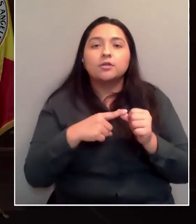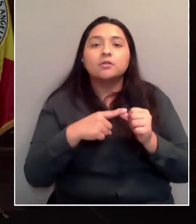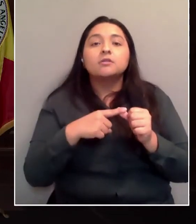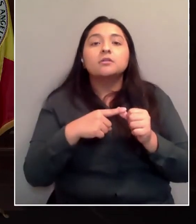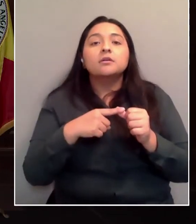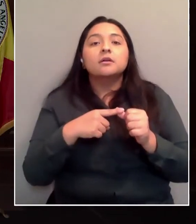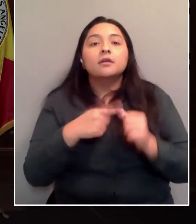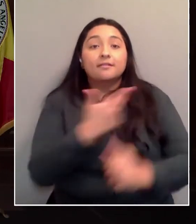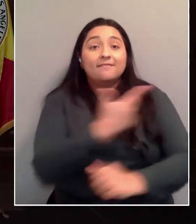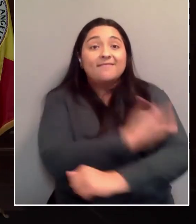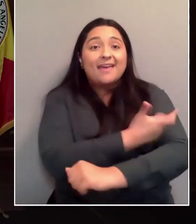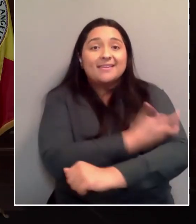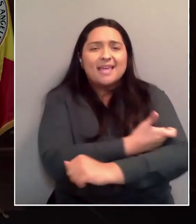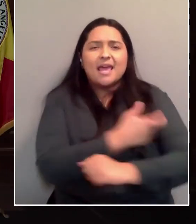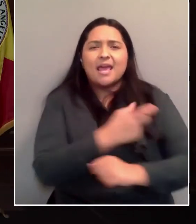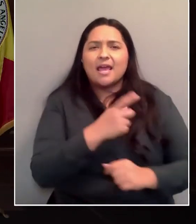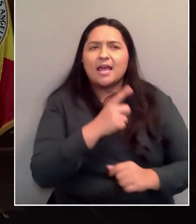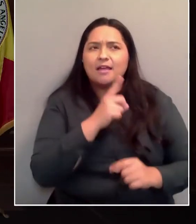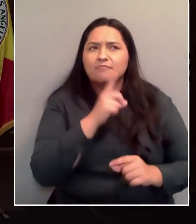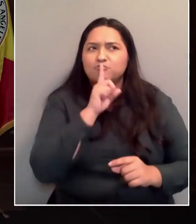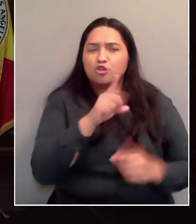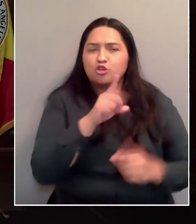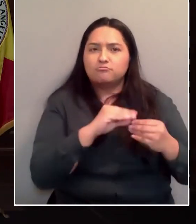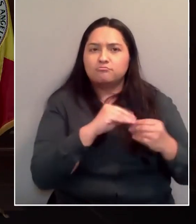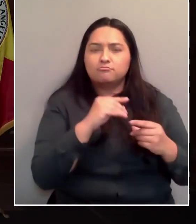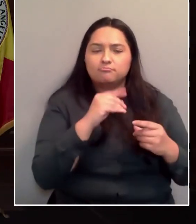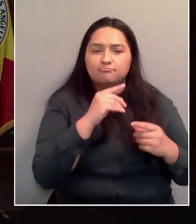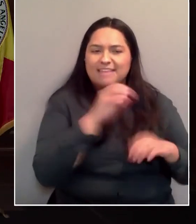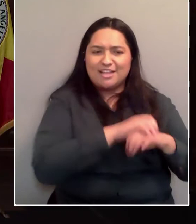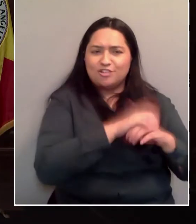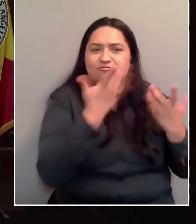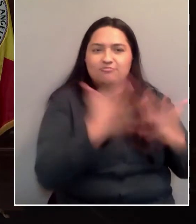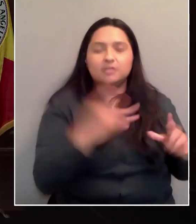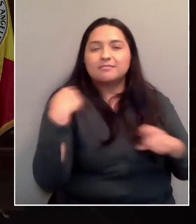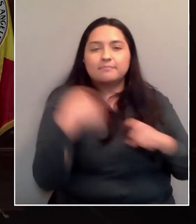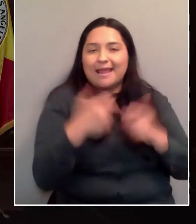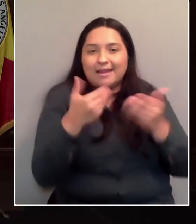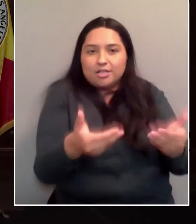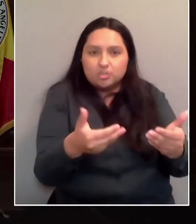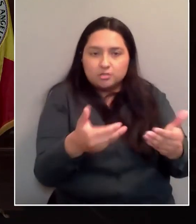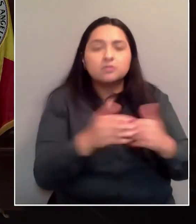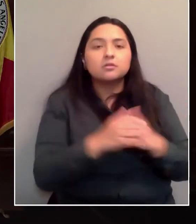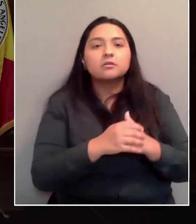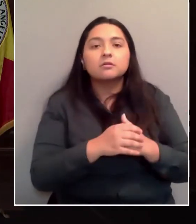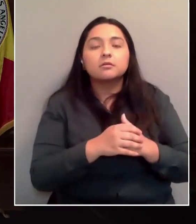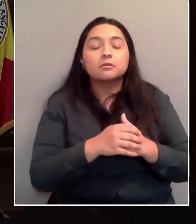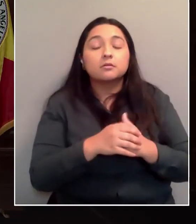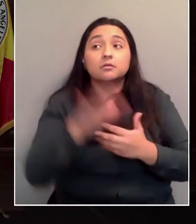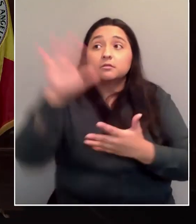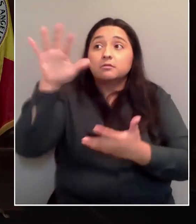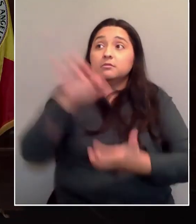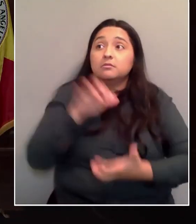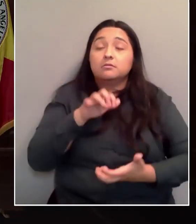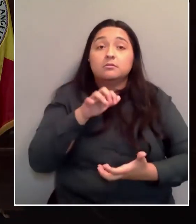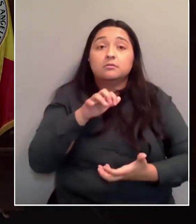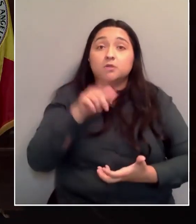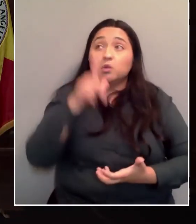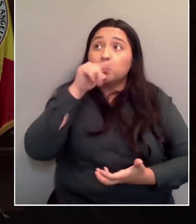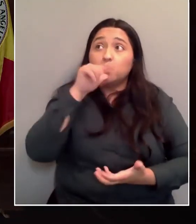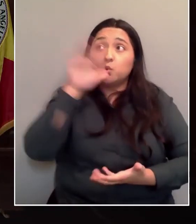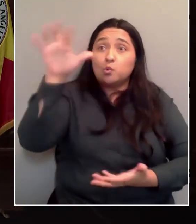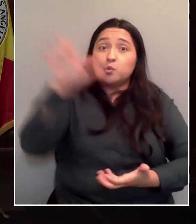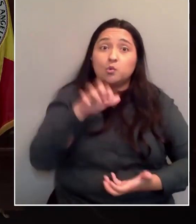I think I might have already addressed it in English, so let me just go straight to Spanish so that we simply don't have enough. No sé. No sé por qué no